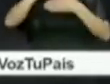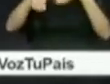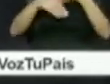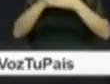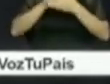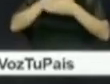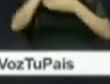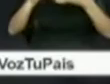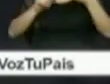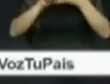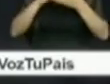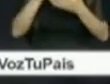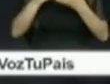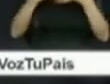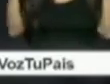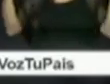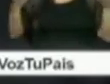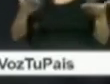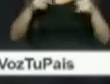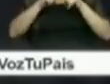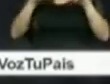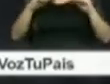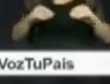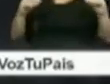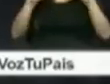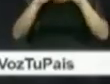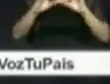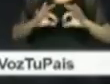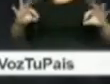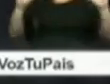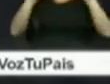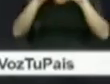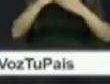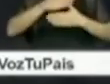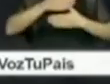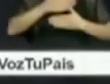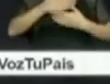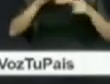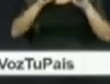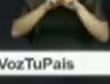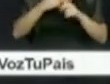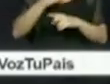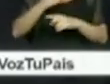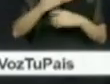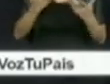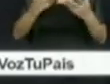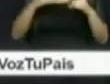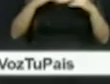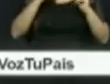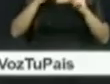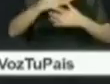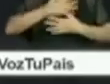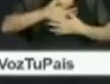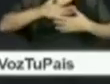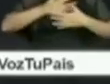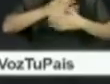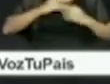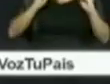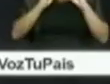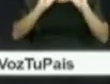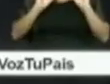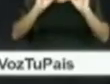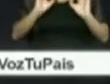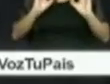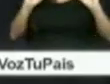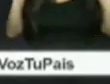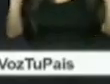lista para recibir, entonces yo lo único que me queda es decir, bueno, tenemos que disfrutarlo, que la